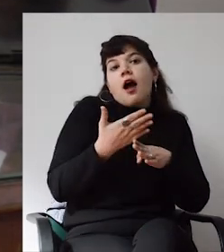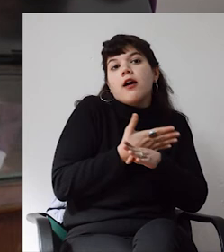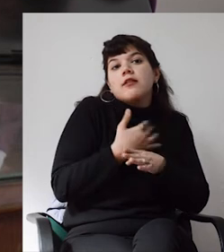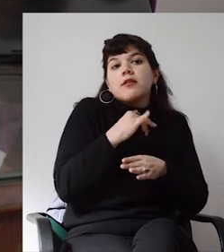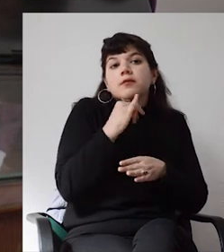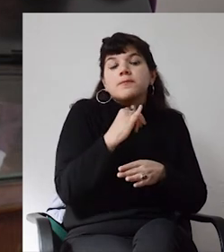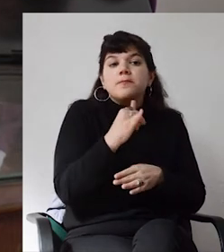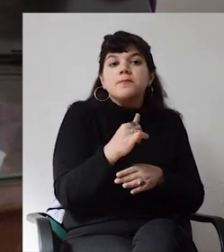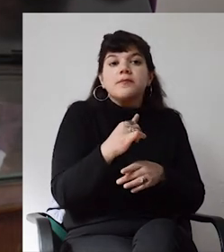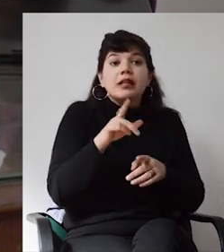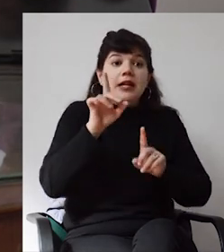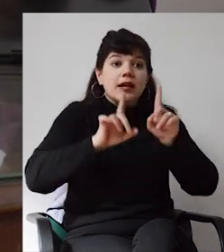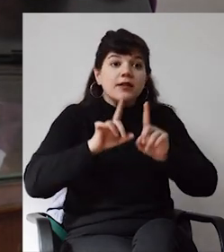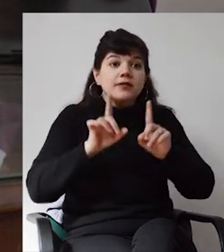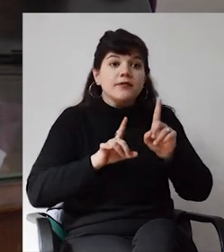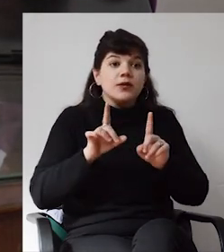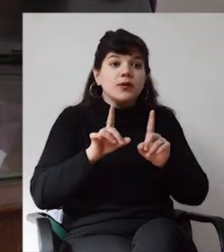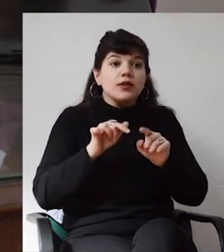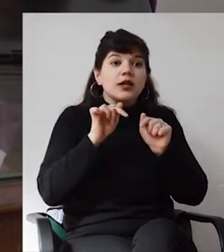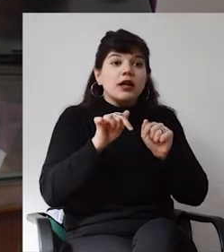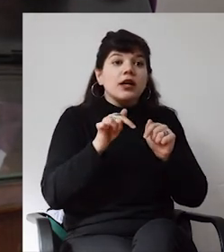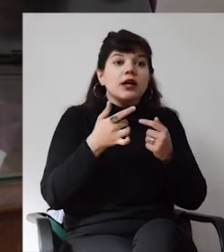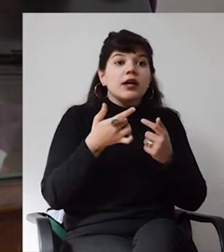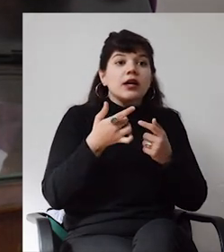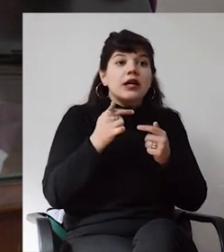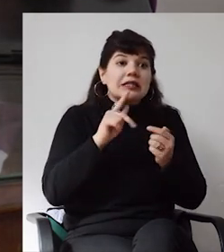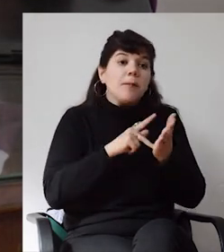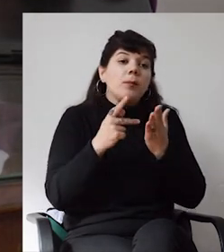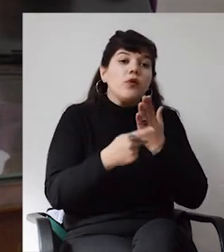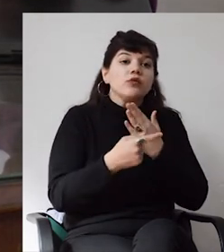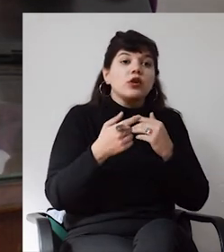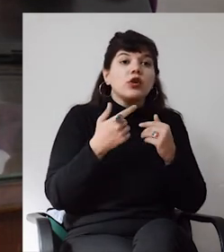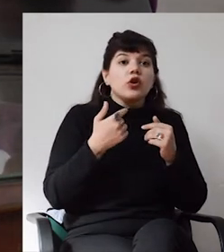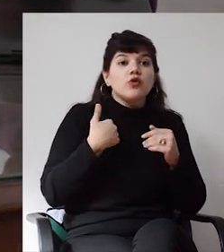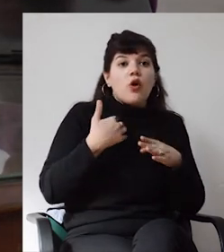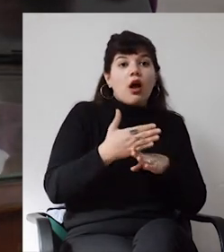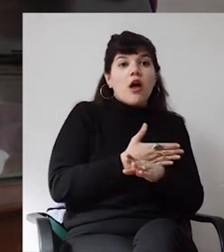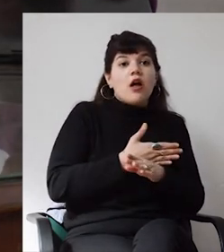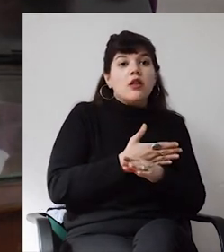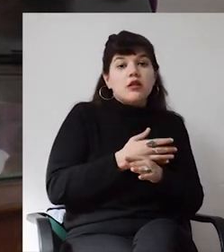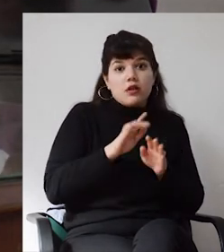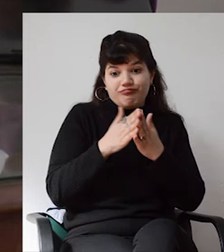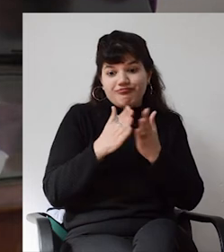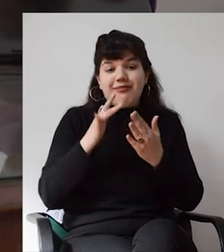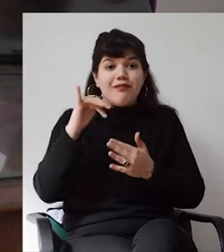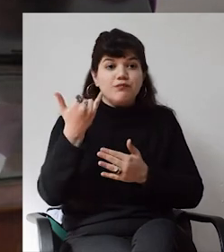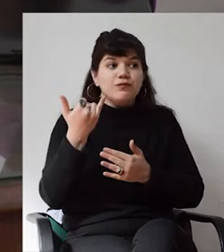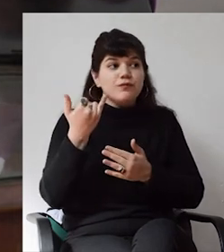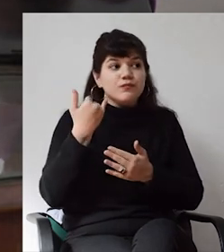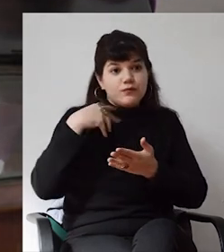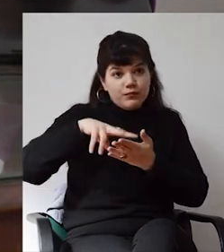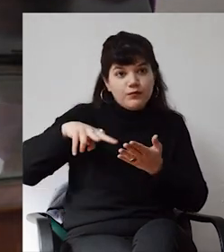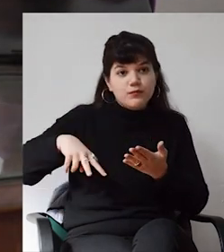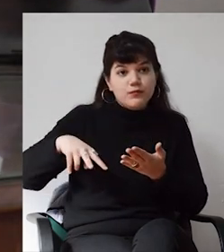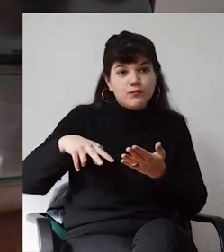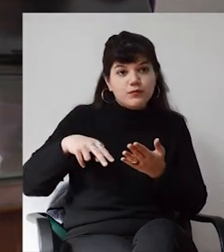Como les decía entonces, la universidad tiene un proyecto, y ese proyecto yo lo graficaba en el libro azul.